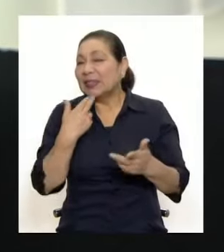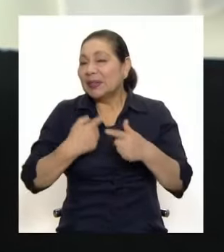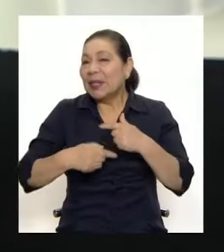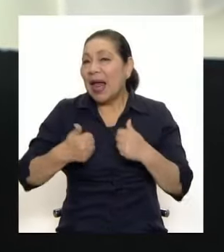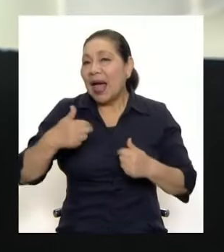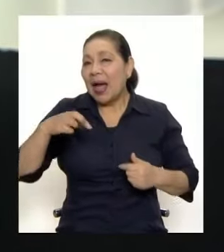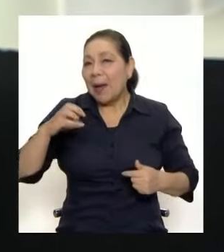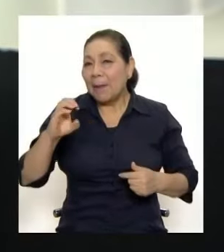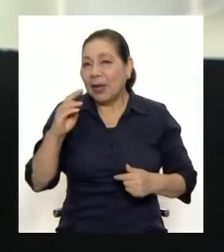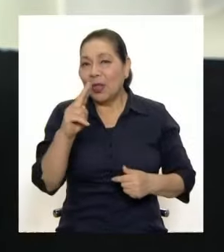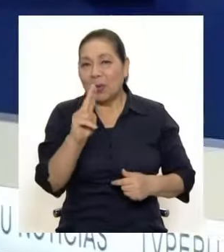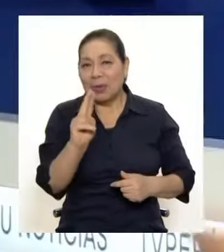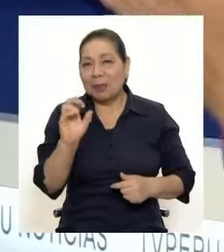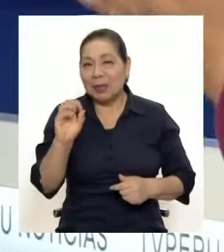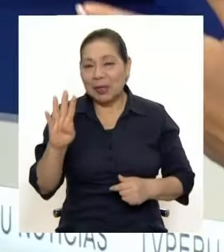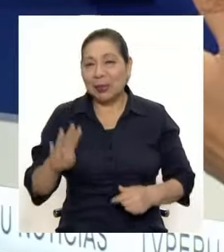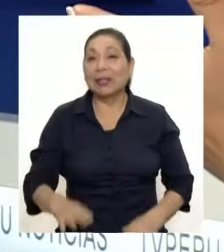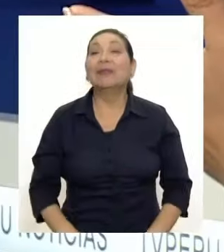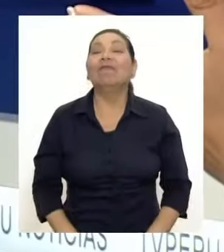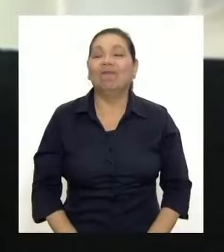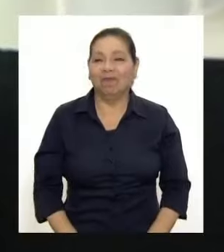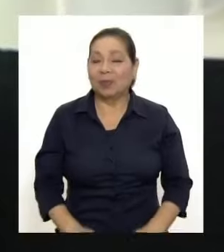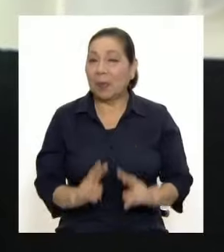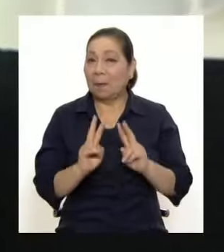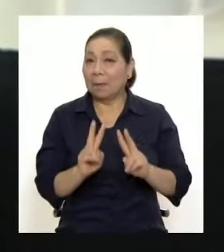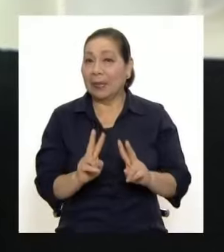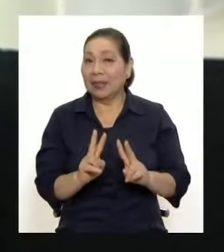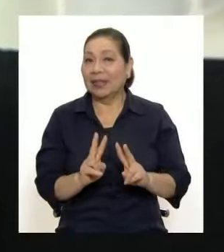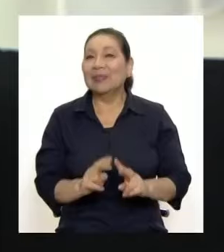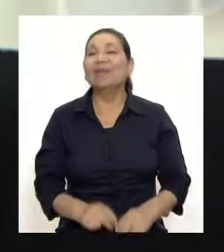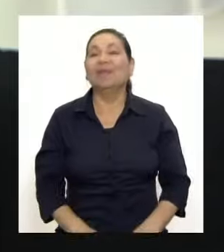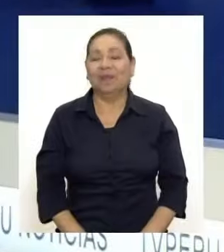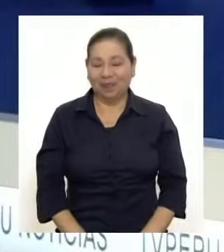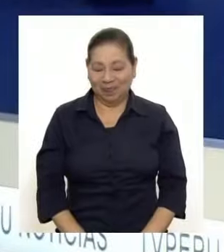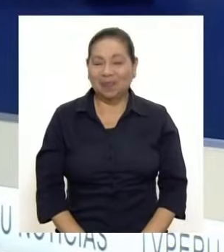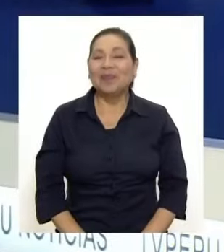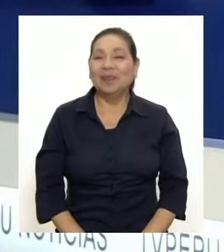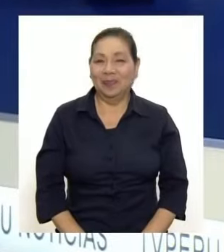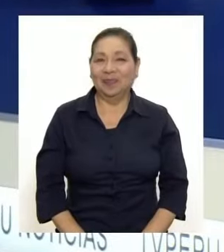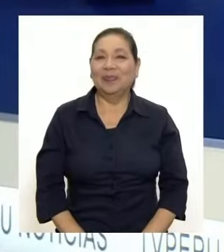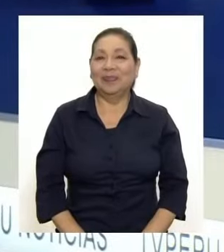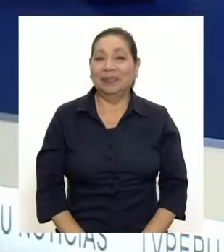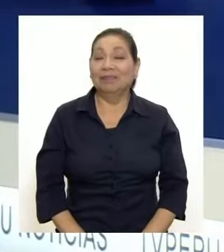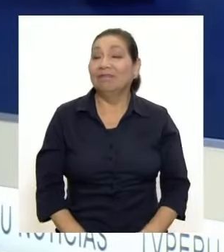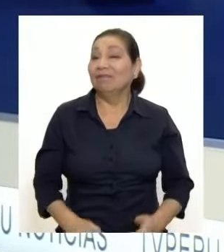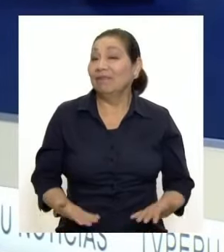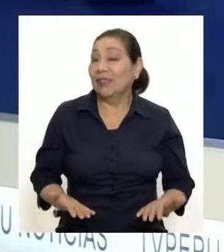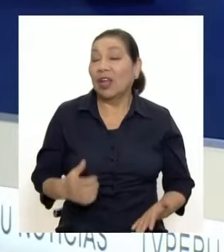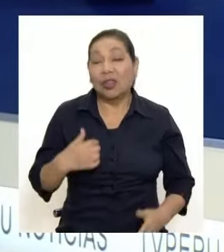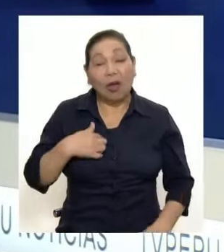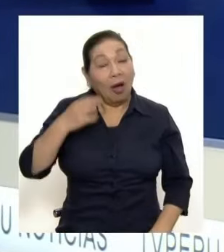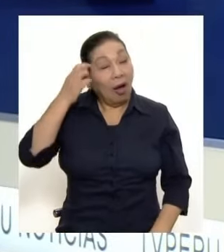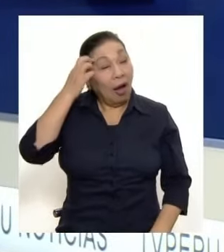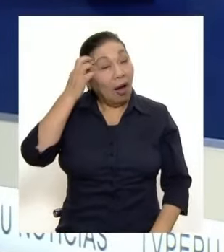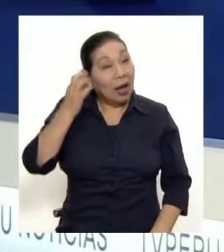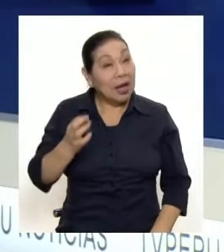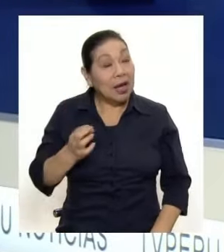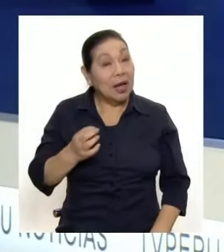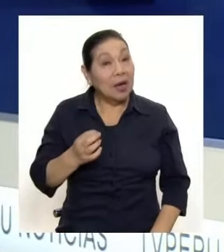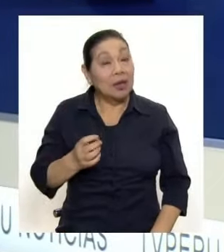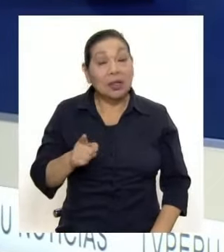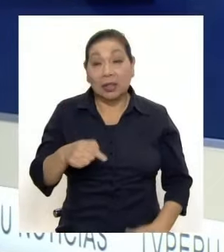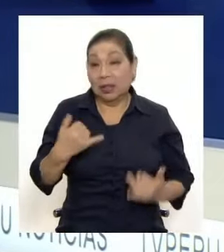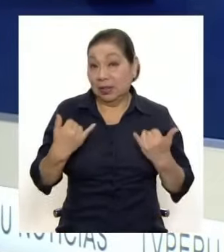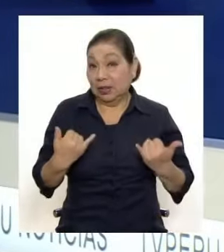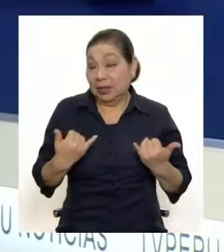apec 2024 buo desde la mirada de Perú china Claro claro eh Bueno yo creo que apec es una